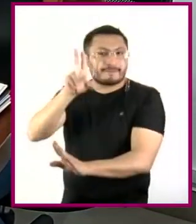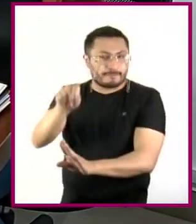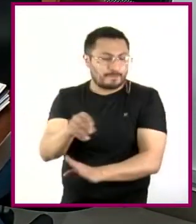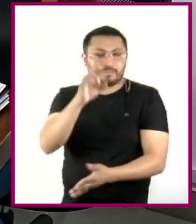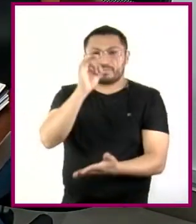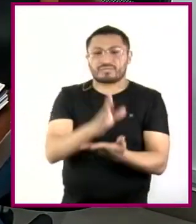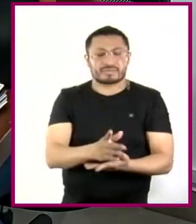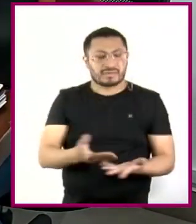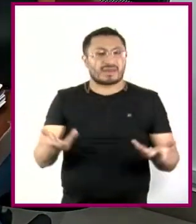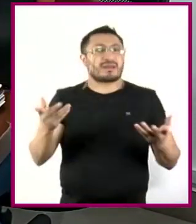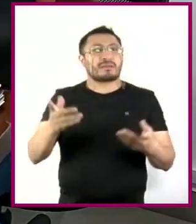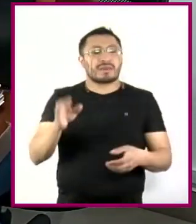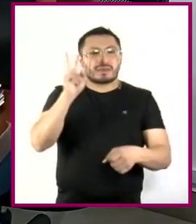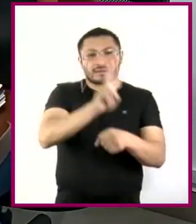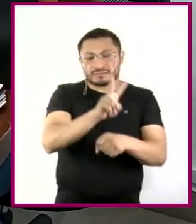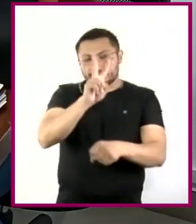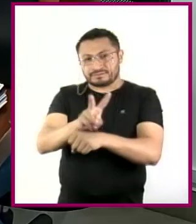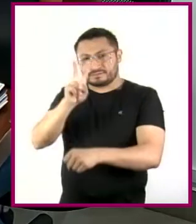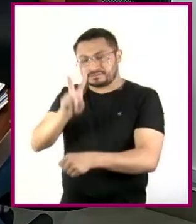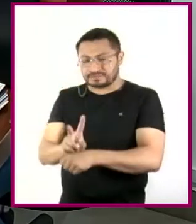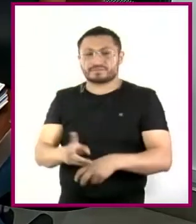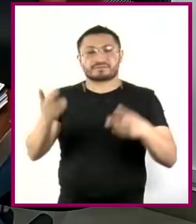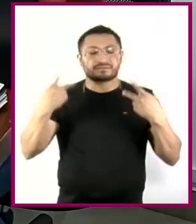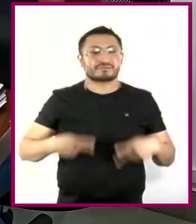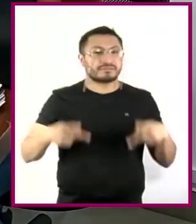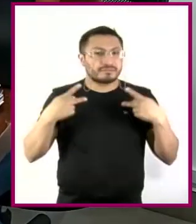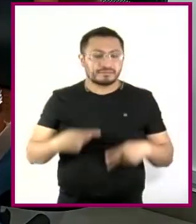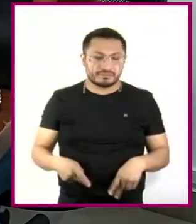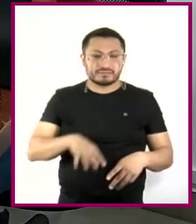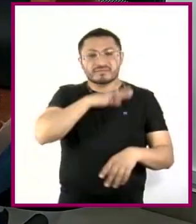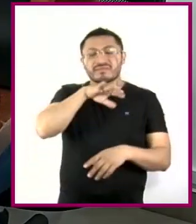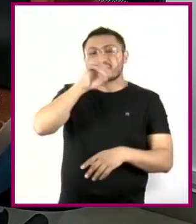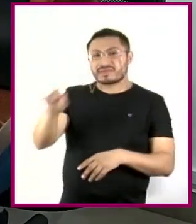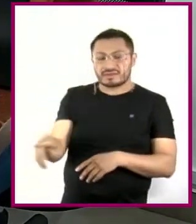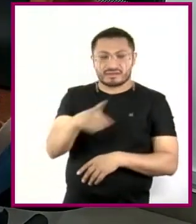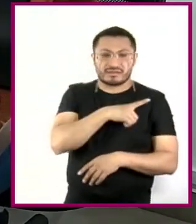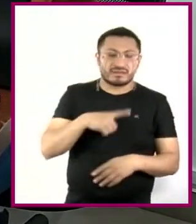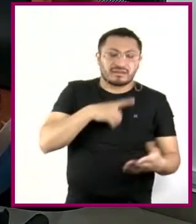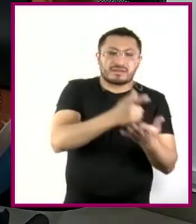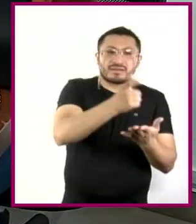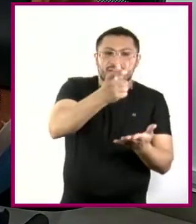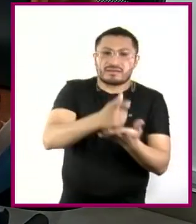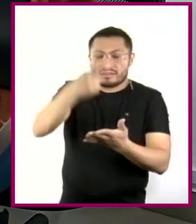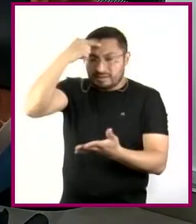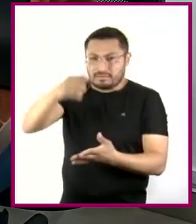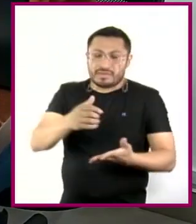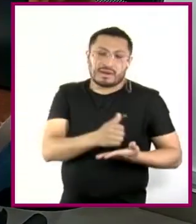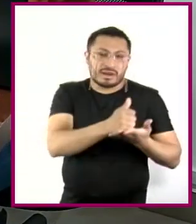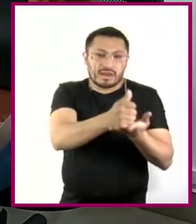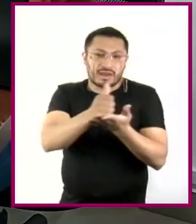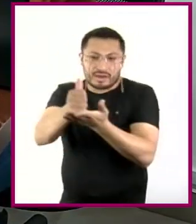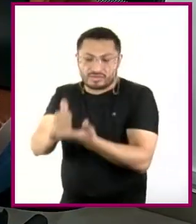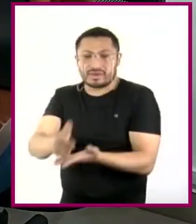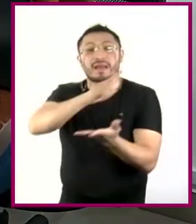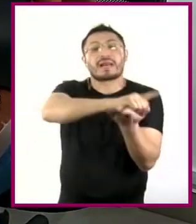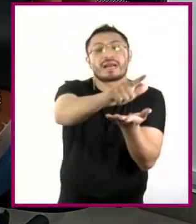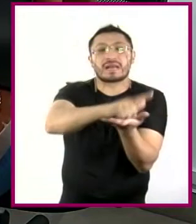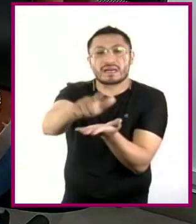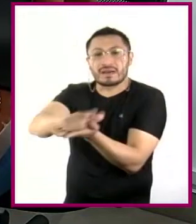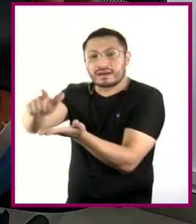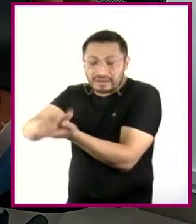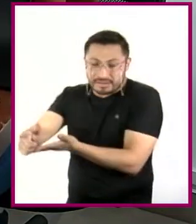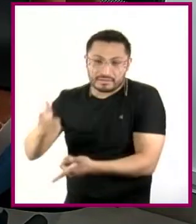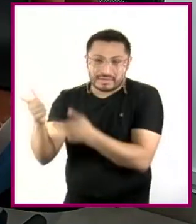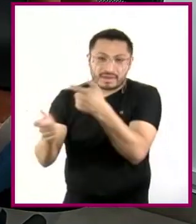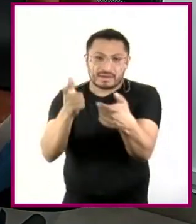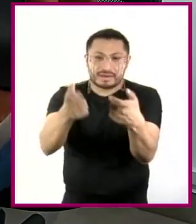las personas o empresas que contaminan el medio ambiente asuman los costos para contrarrestar los efectos de dicha contaminación, pero en el mejor